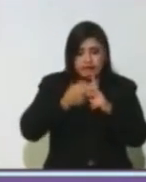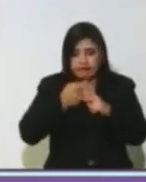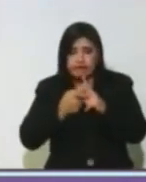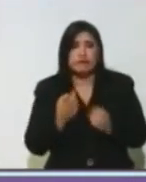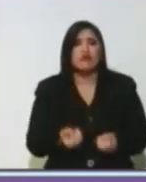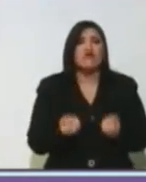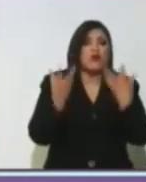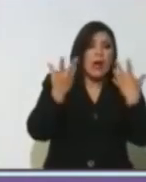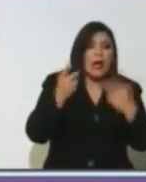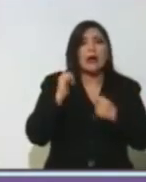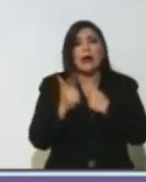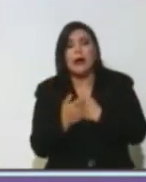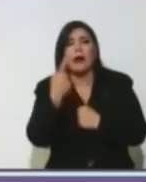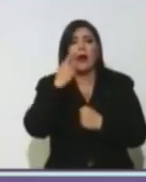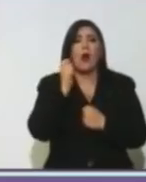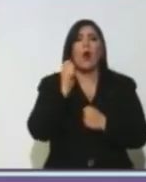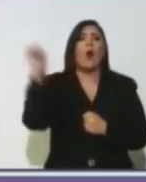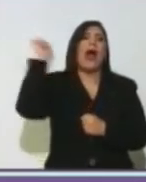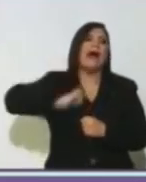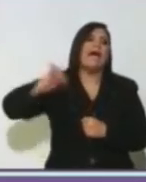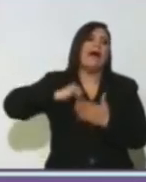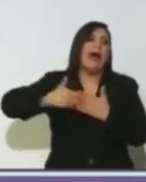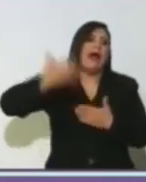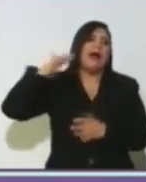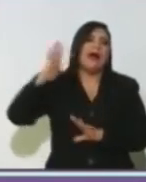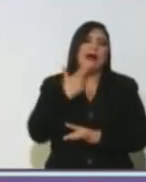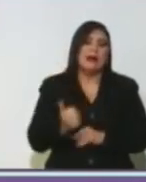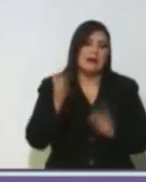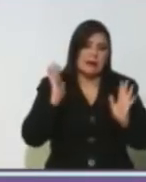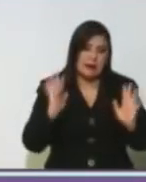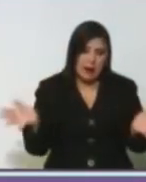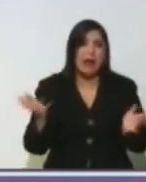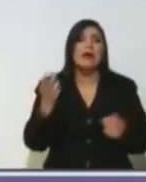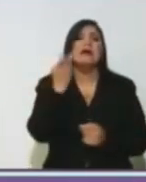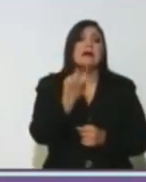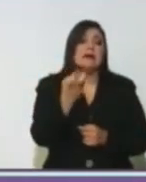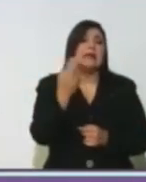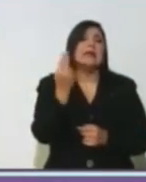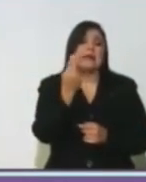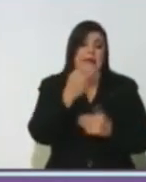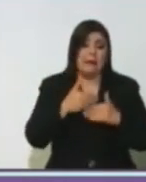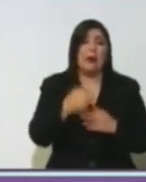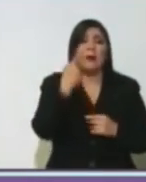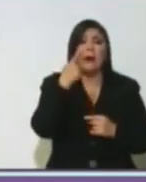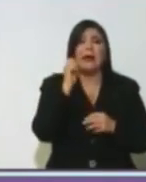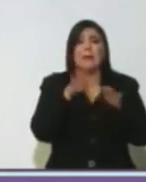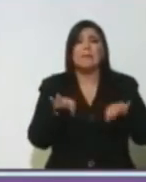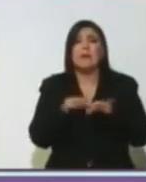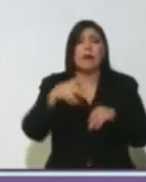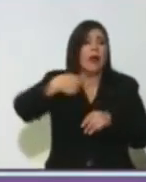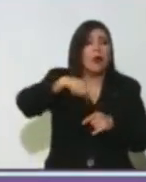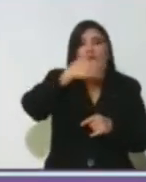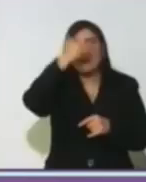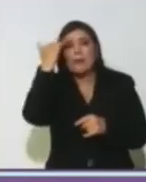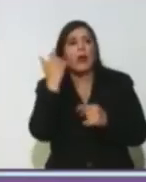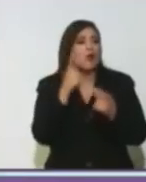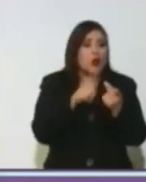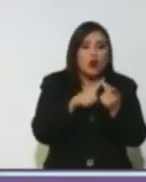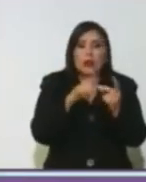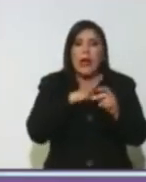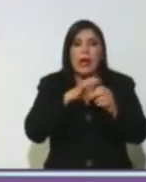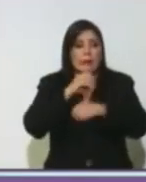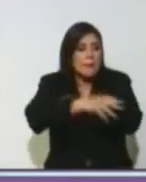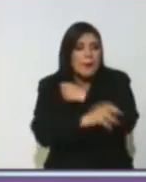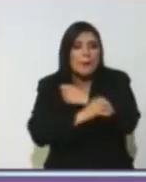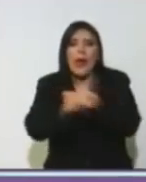mide de una manera arcaica y ustedes dirán porque eso es importante es fundamental porque no sabemos dónde están las fugas cuáles son